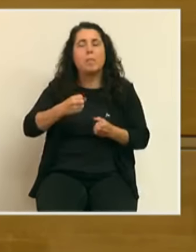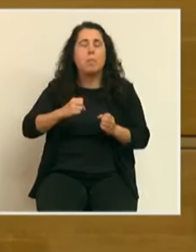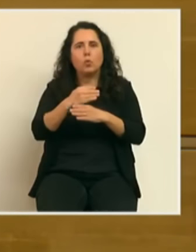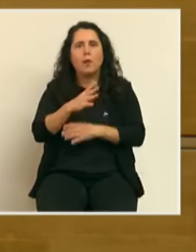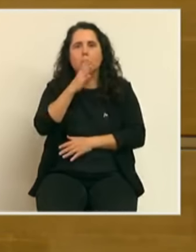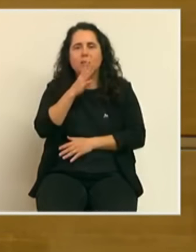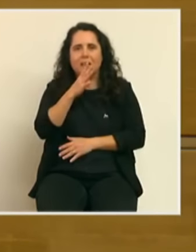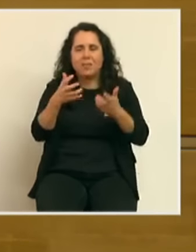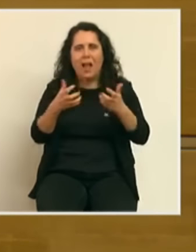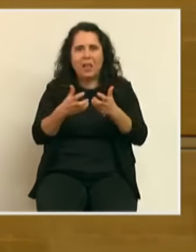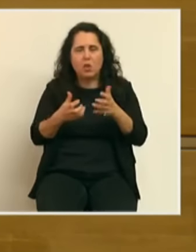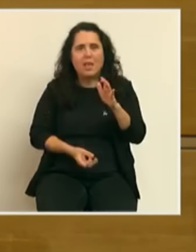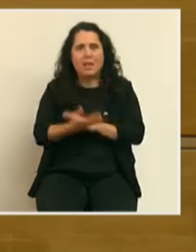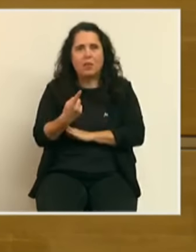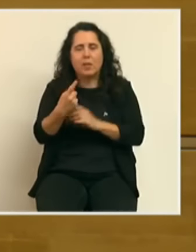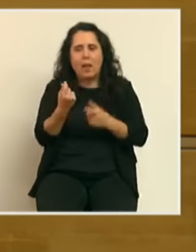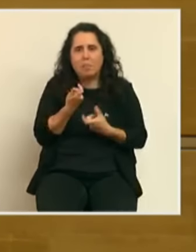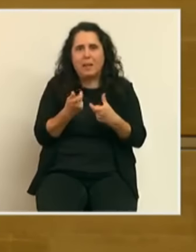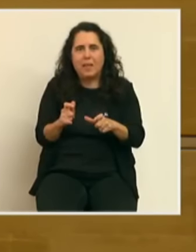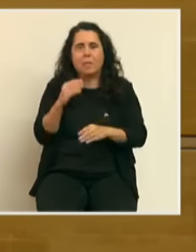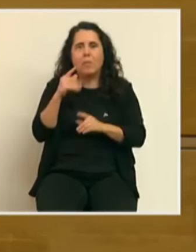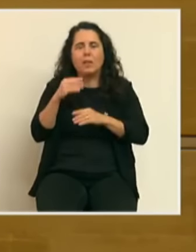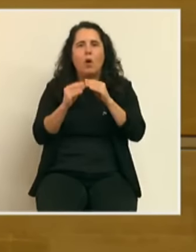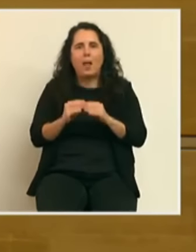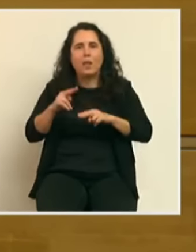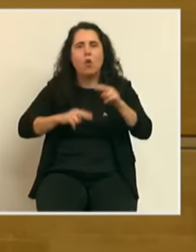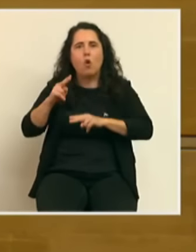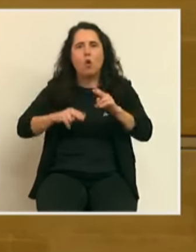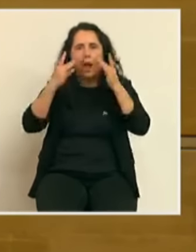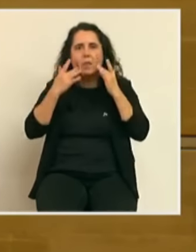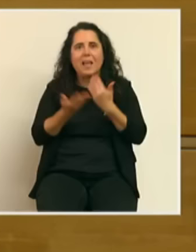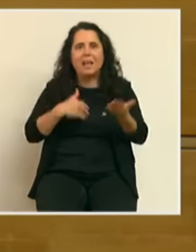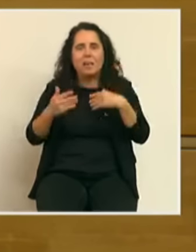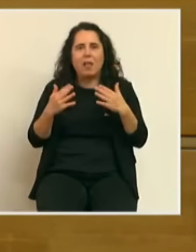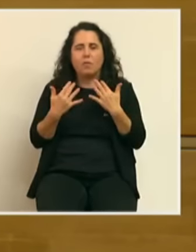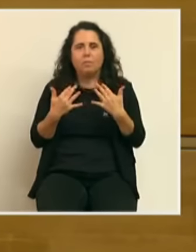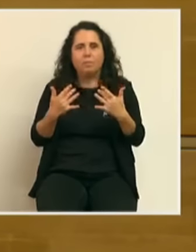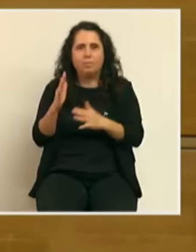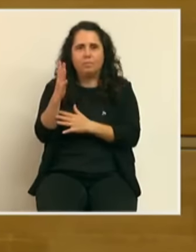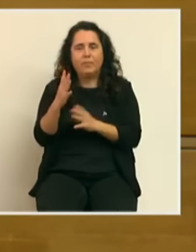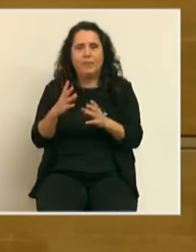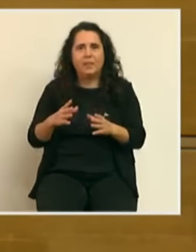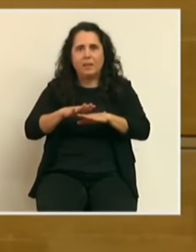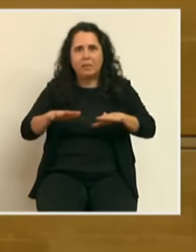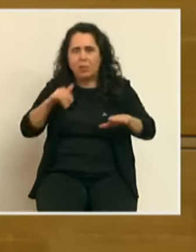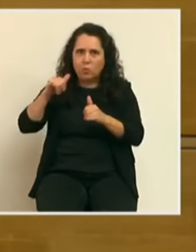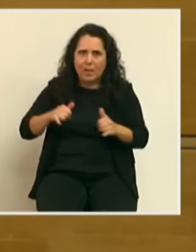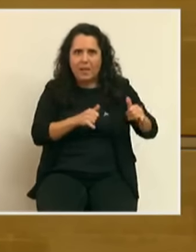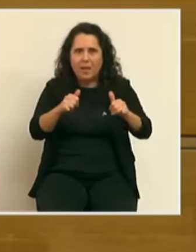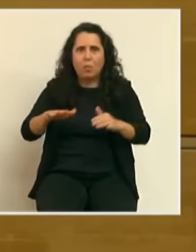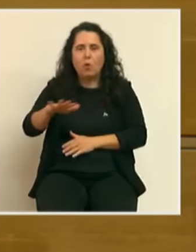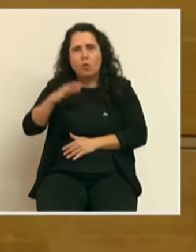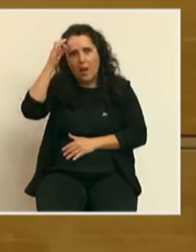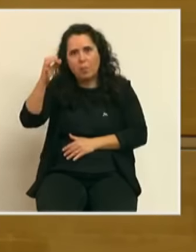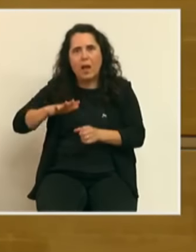generales. La creación de una partida para realizar las obras de drenaje y eliminación de maleza y matas y laminación de la cuenca del río a su paso